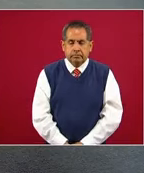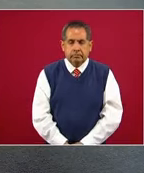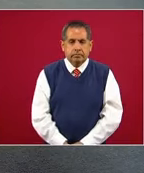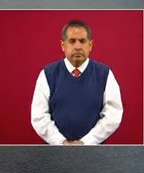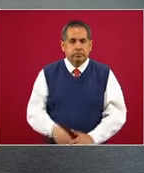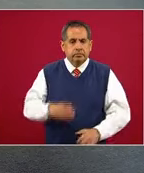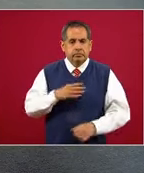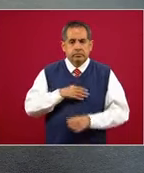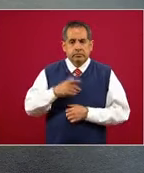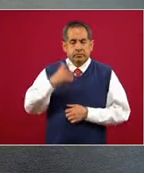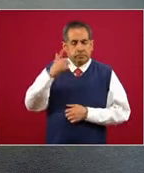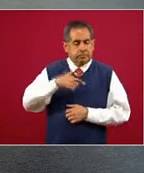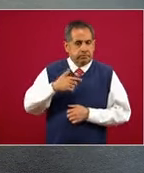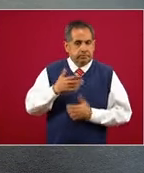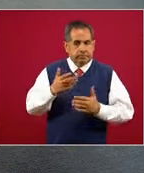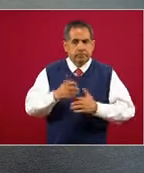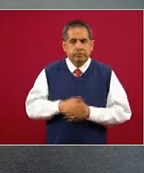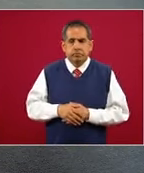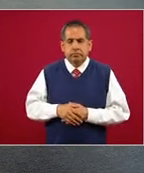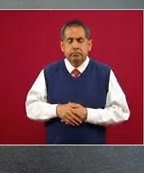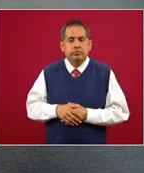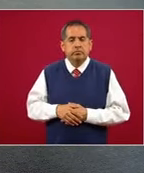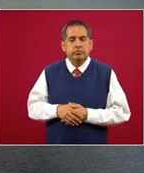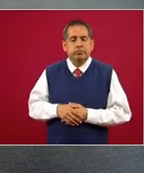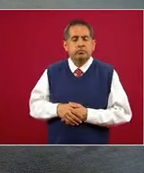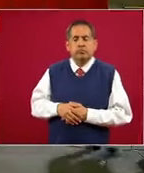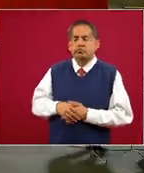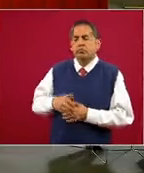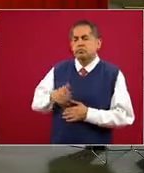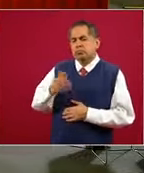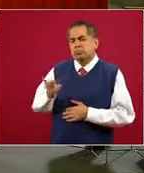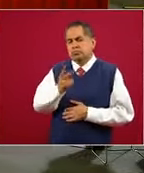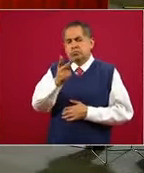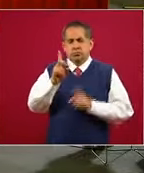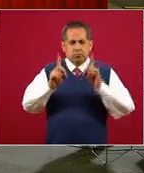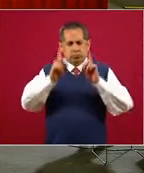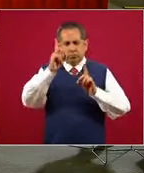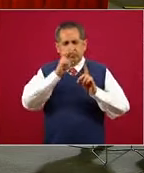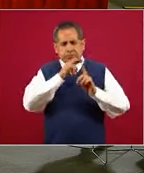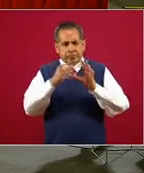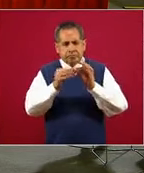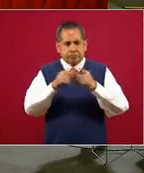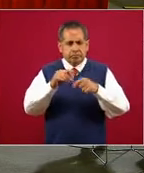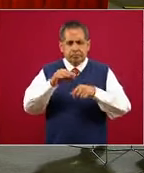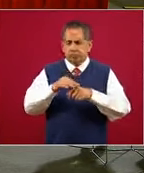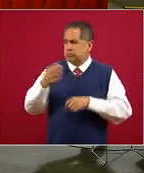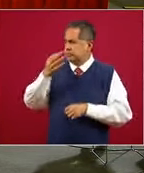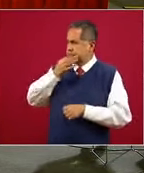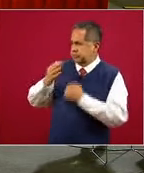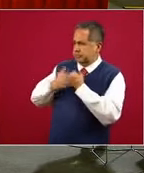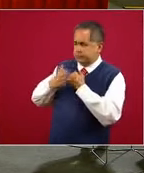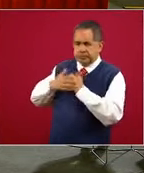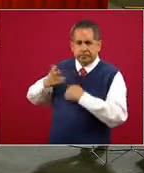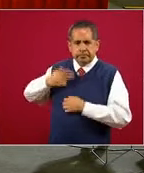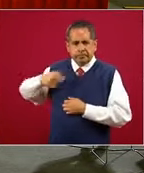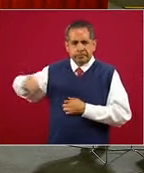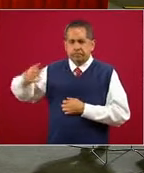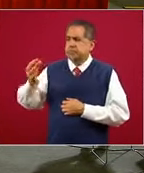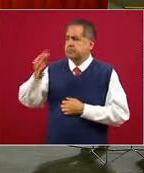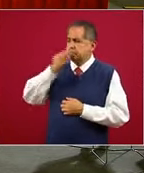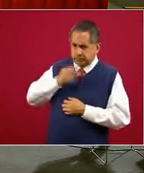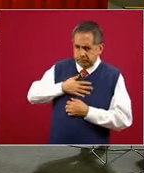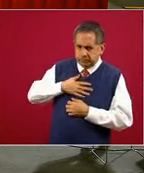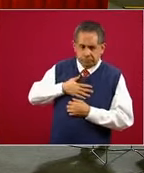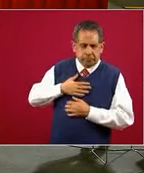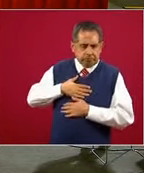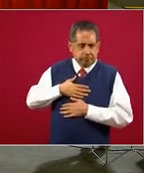Buenas noches, David Pérez de Tejada de Informe 24 de Audiorama. Un par de dudas rápidas, doctor, que han llegado del público al medio